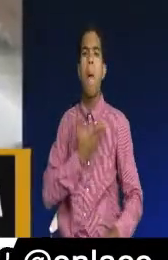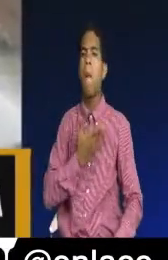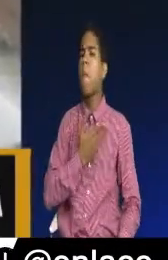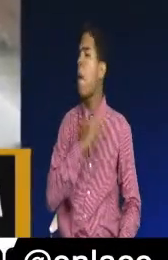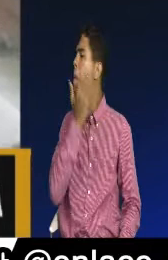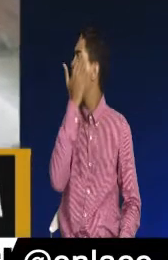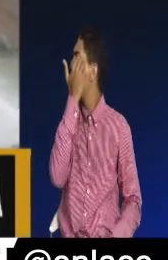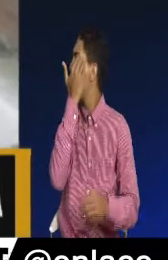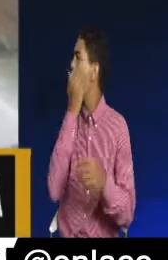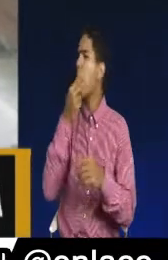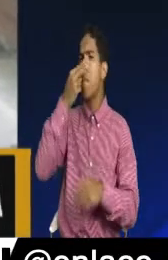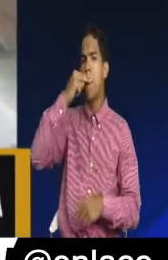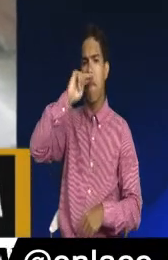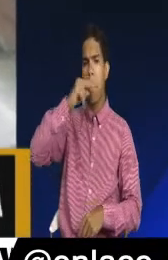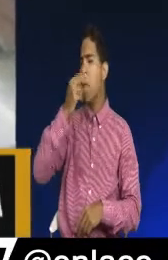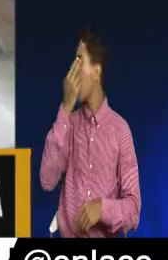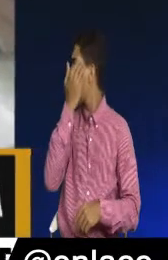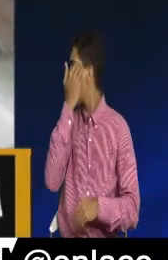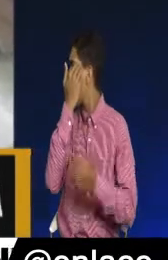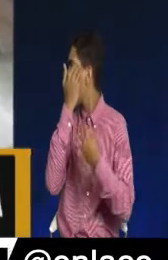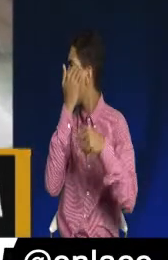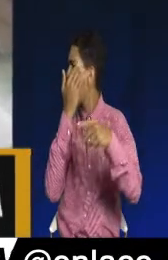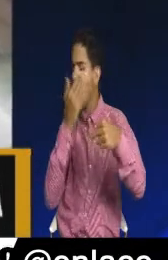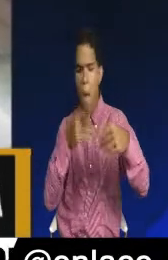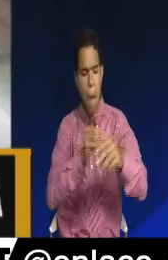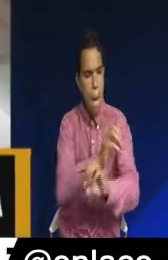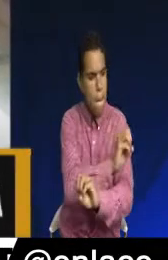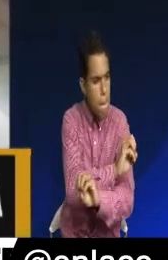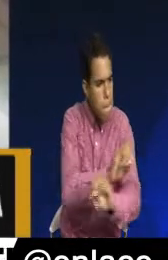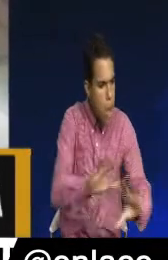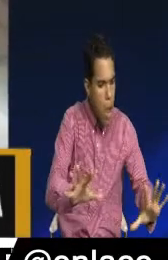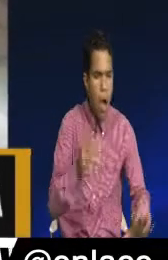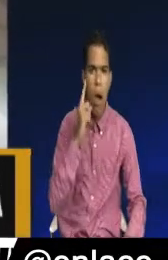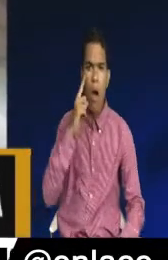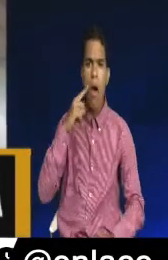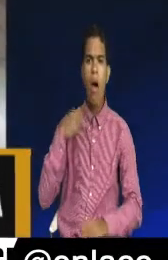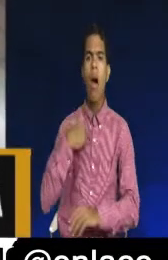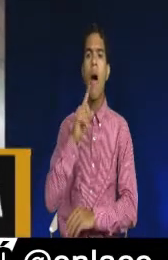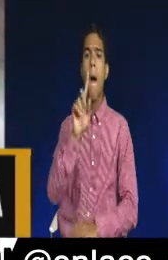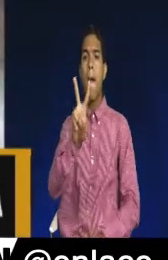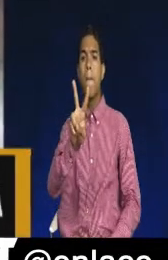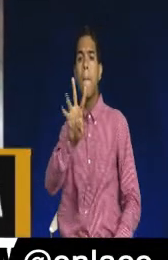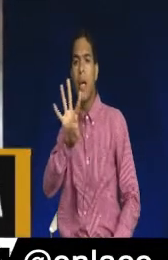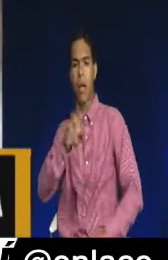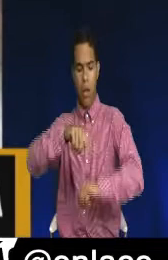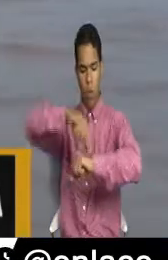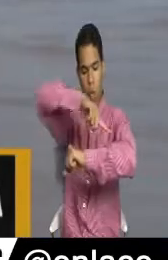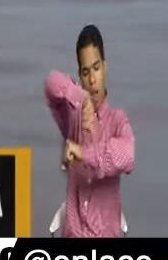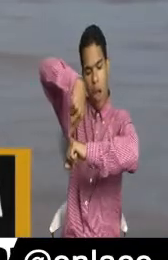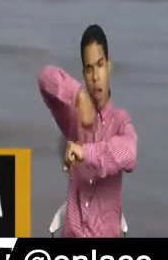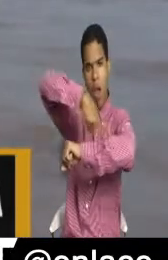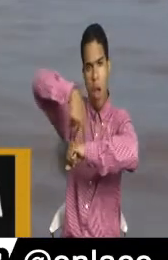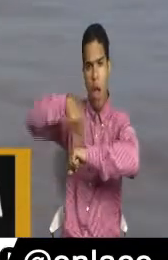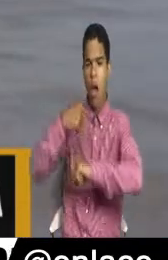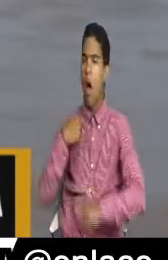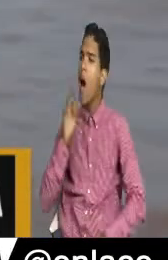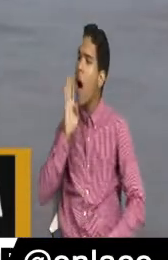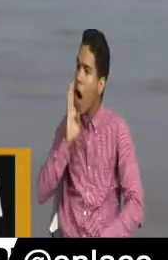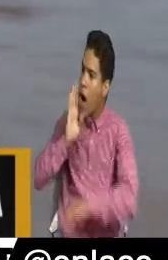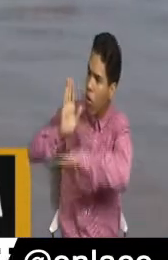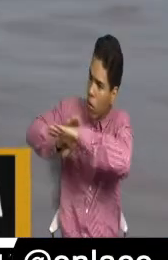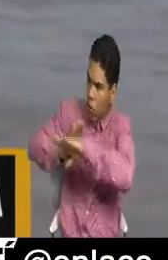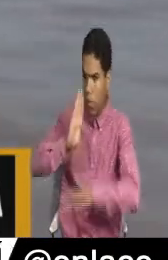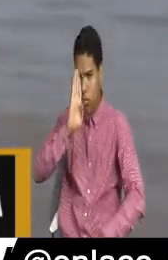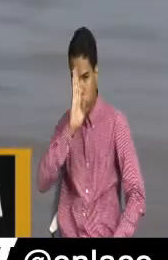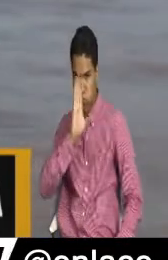pasando. Posteriormente, la menor desapareció. Ya han transcurrido 24 horas desde que los ciudadanos y uniformados de la policía adscritos